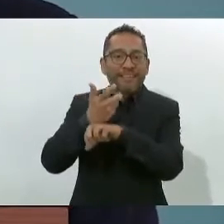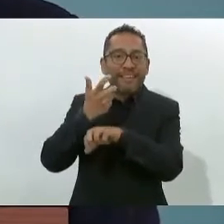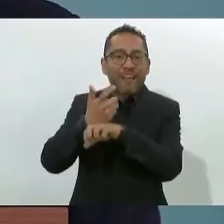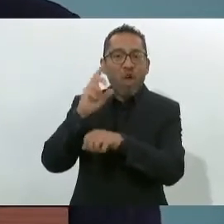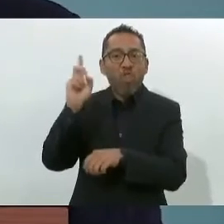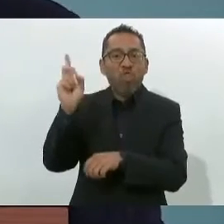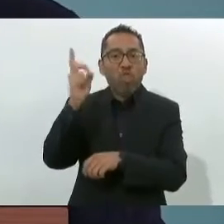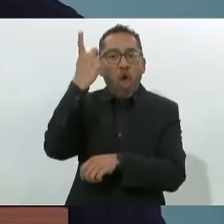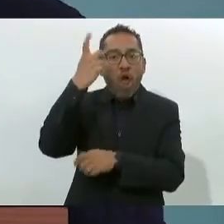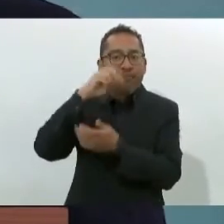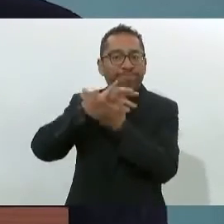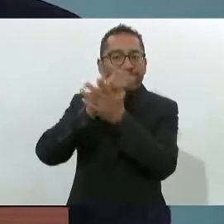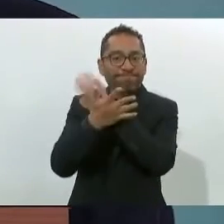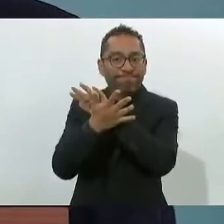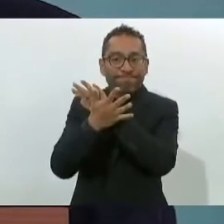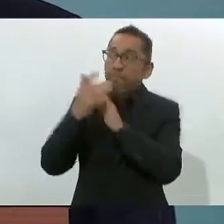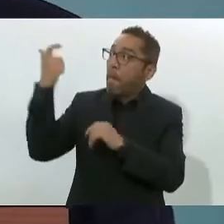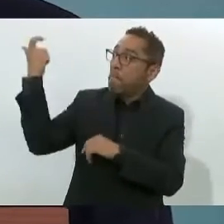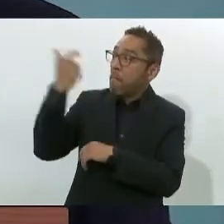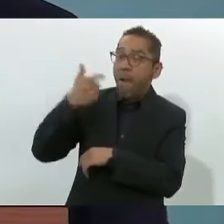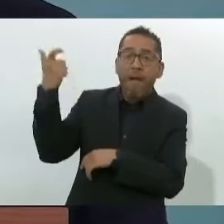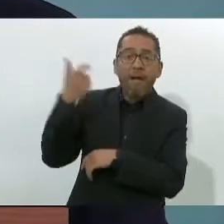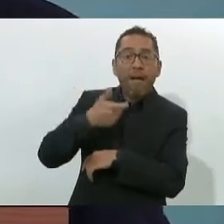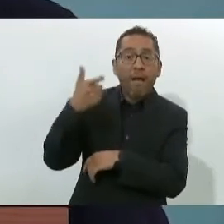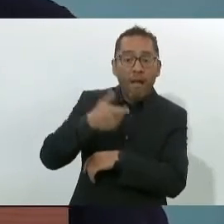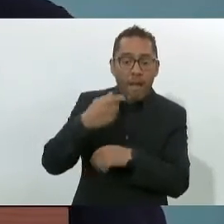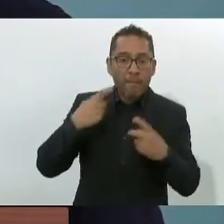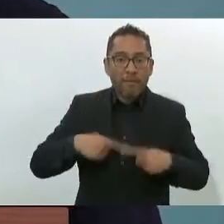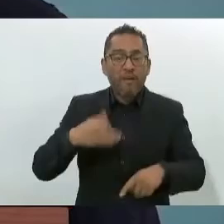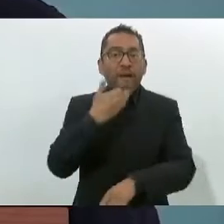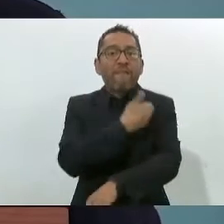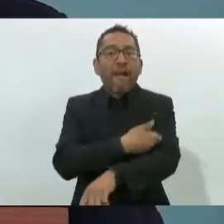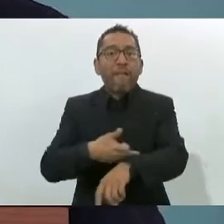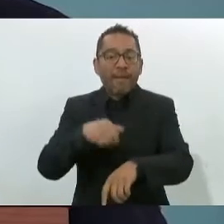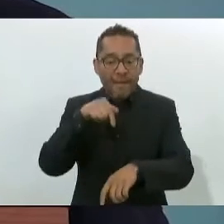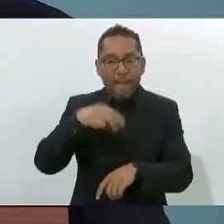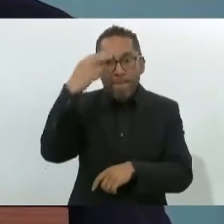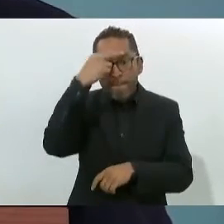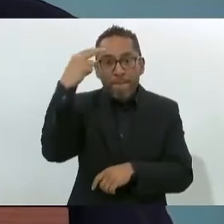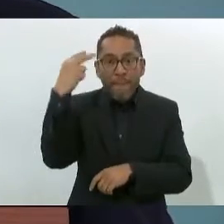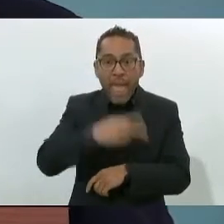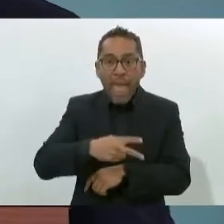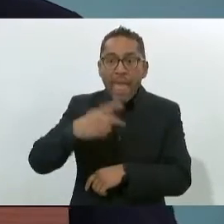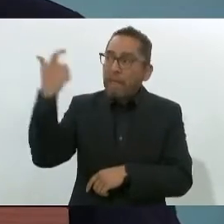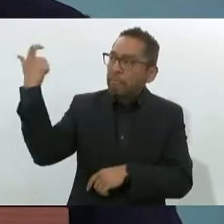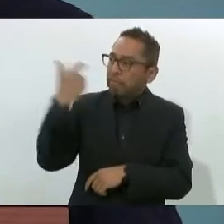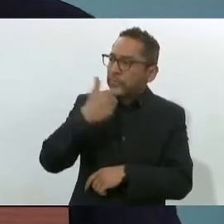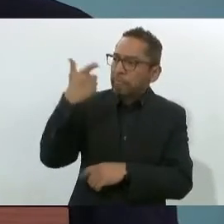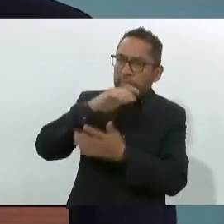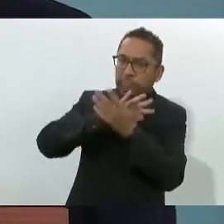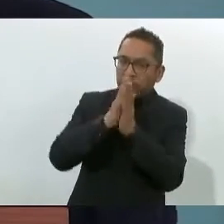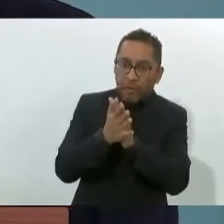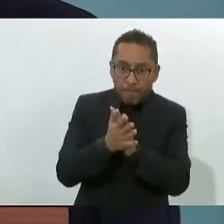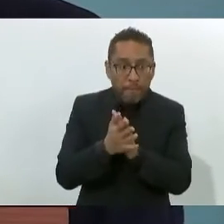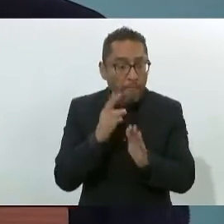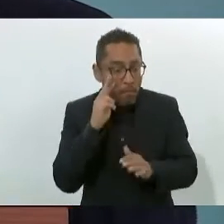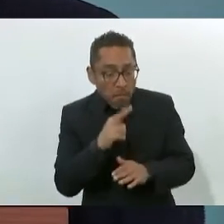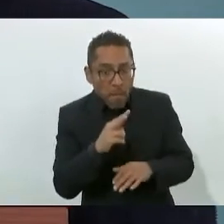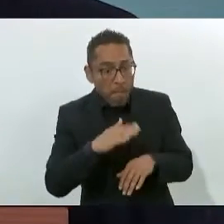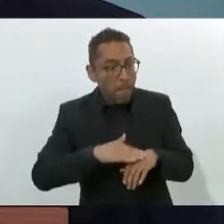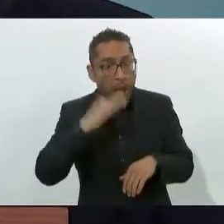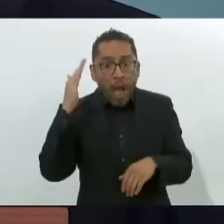nuestros paisanos migrantes a sus familiares en México. Ahora que más los